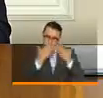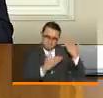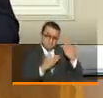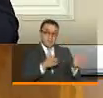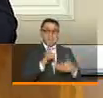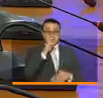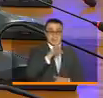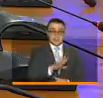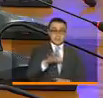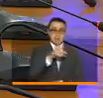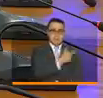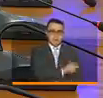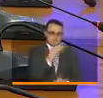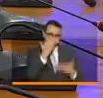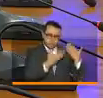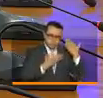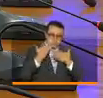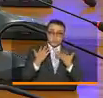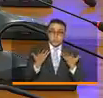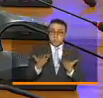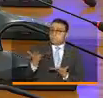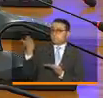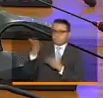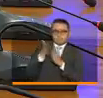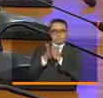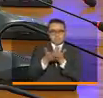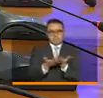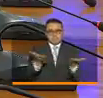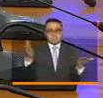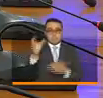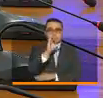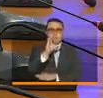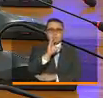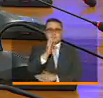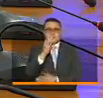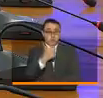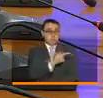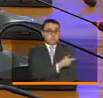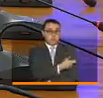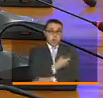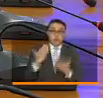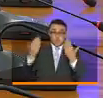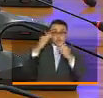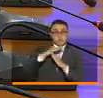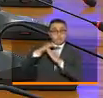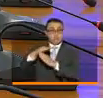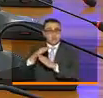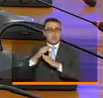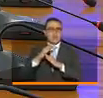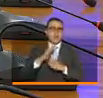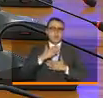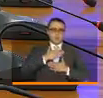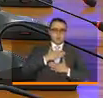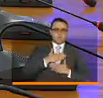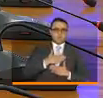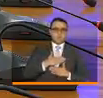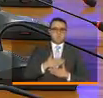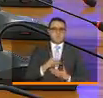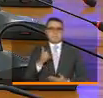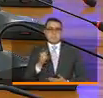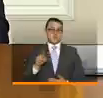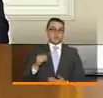de Vacunación y qué mensaje le da usted a los colombianos que se preguntan si serán seguras, qué tranquilidad puedo tener. Obviamente su